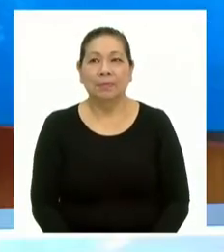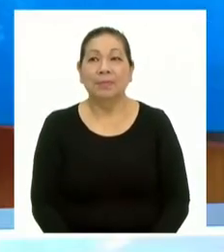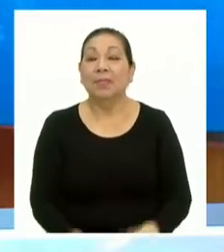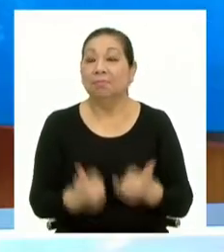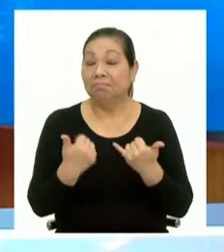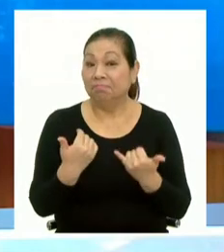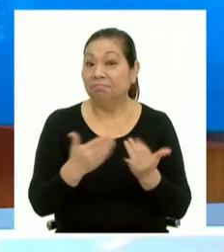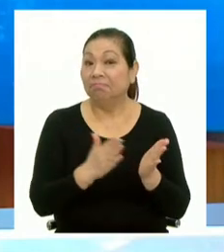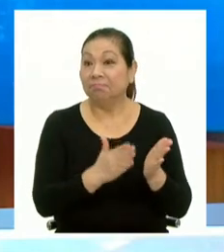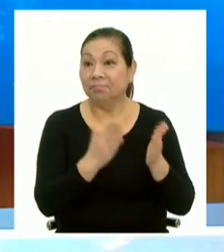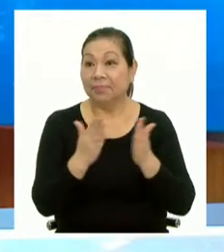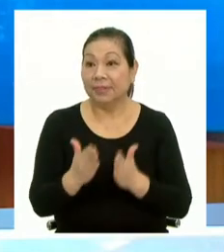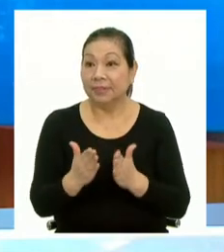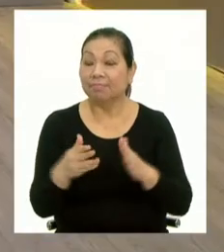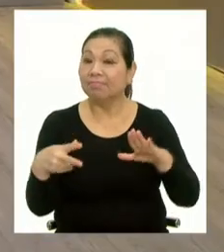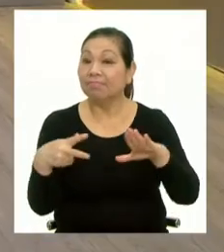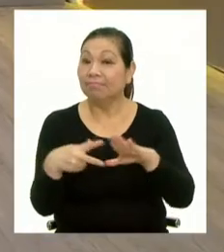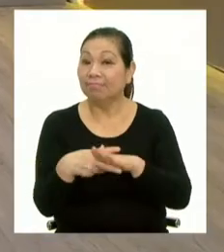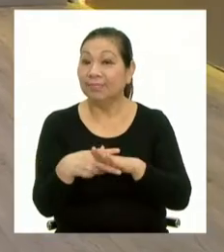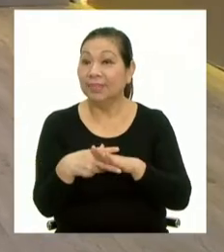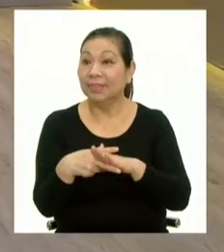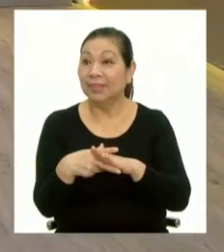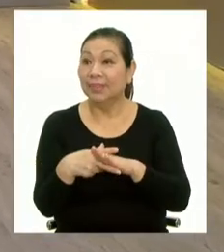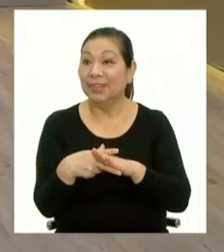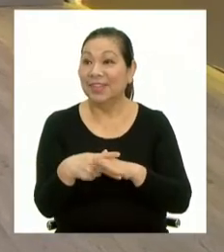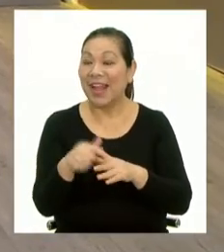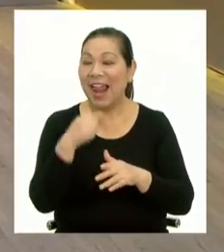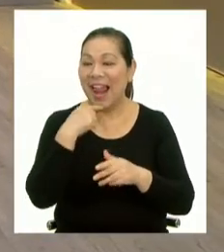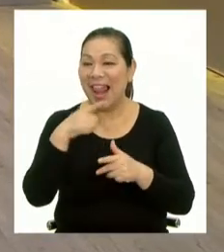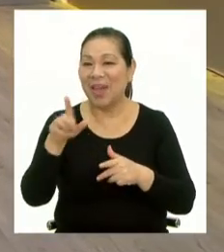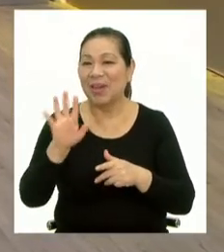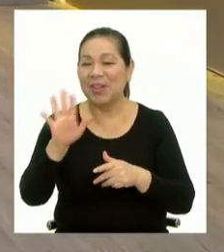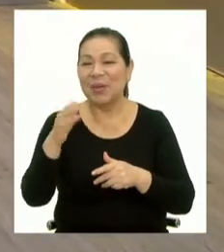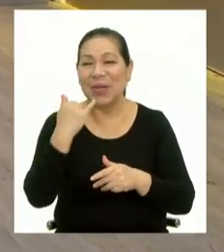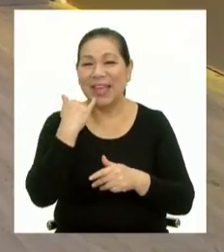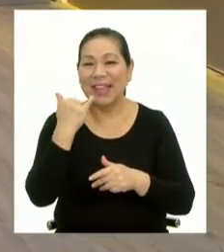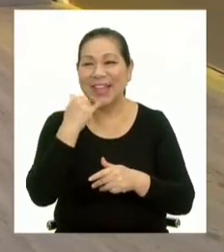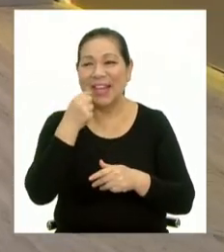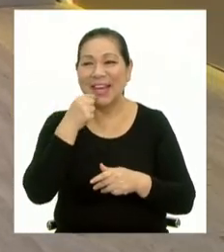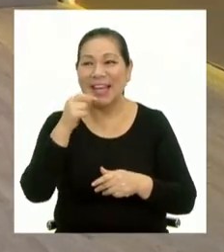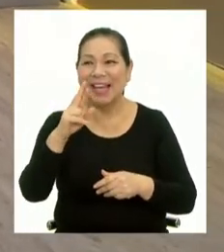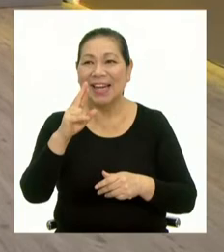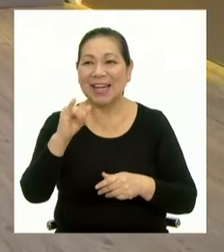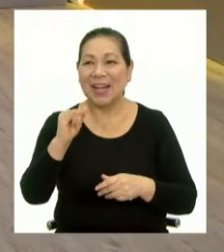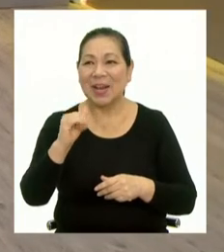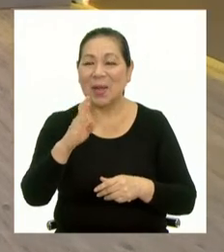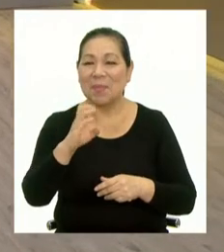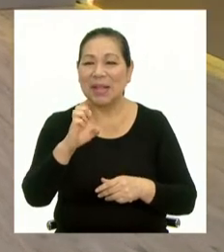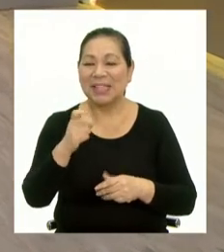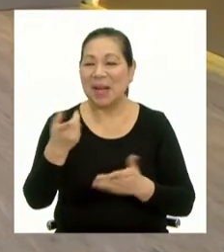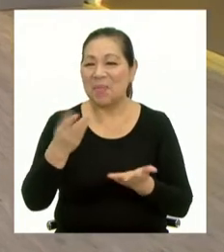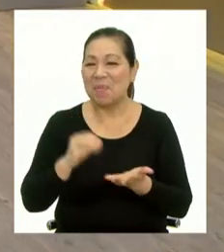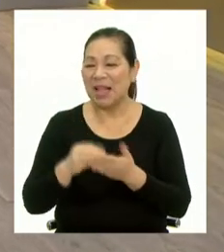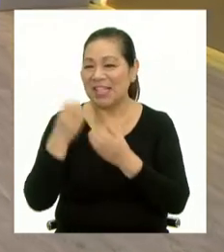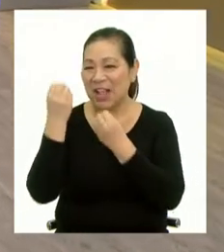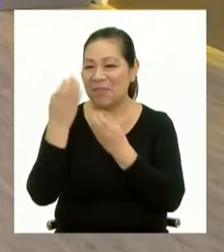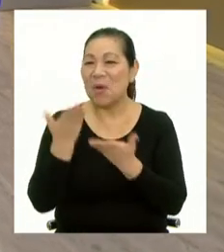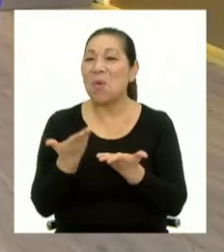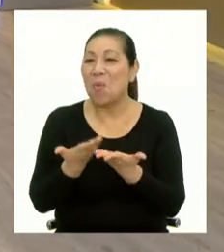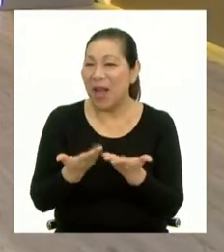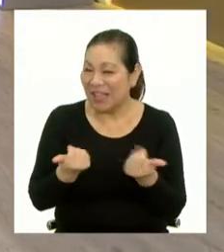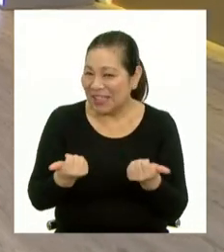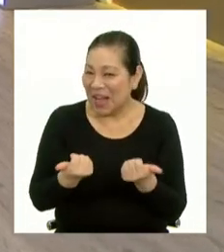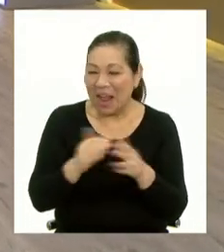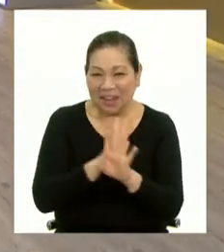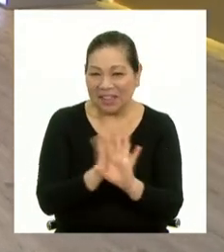Muy bien, ese pase, hacemos una pausa, pero vamos a ir con nuestros amigos de Lenguas Originarias, con Raúl y Brisaida, que nos tiene más noticias. ¿Cómo estás,